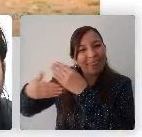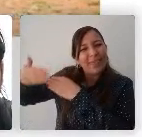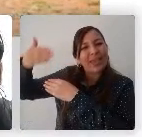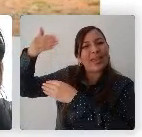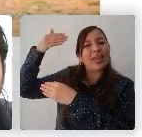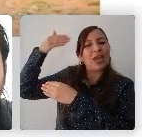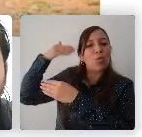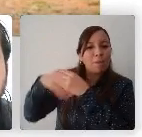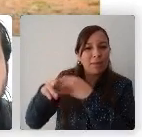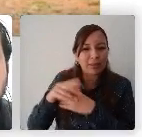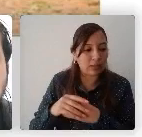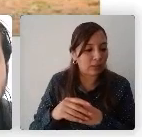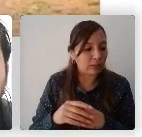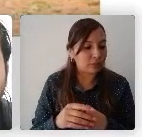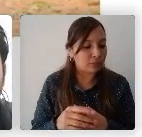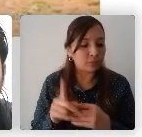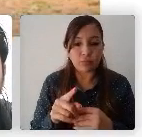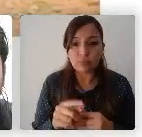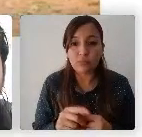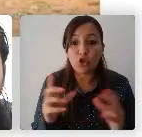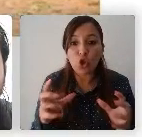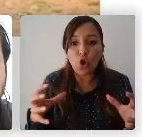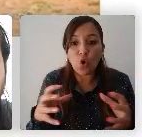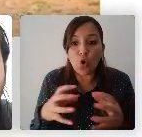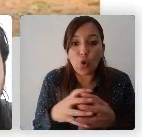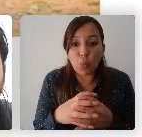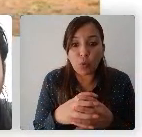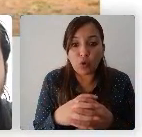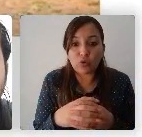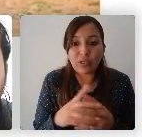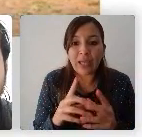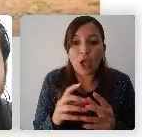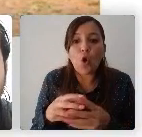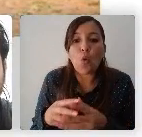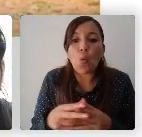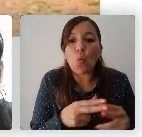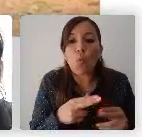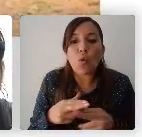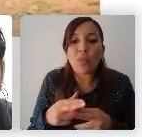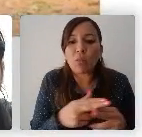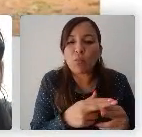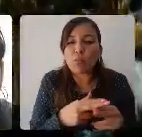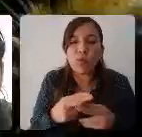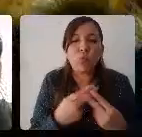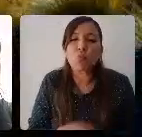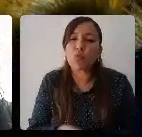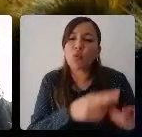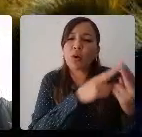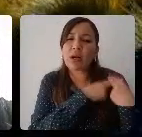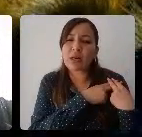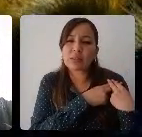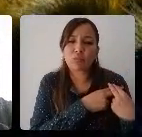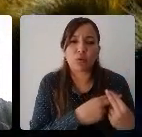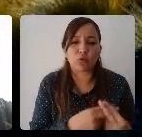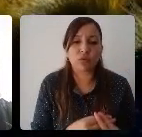¿no? Y obviamente son comunidades que no solamente protegen, conservan, sino también de una manera están gestionando